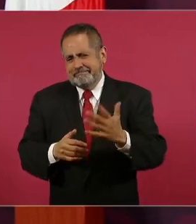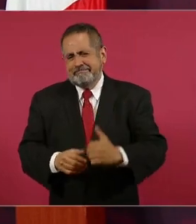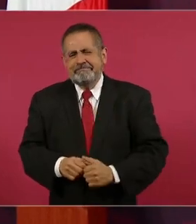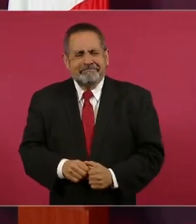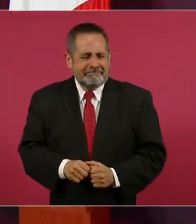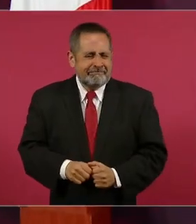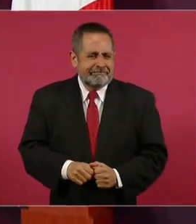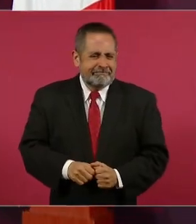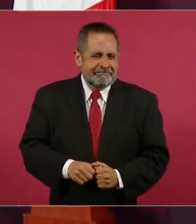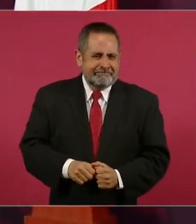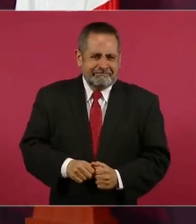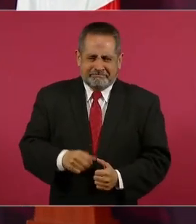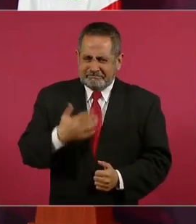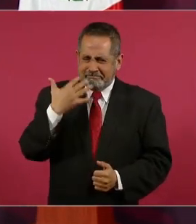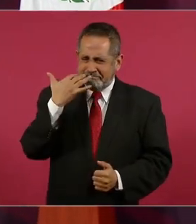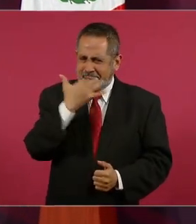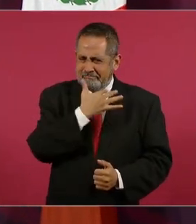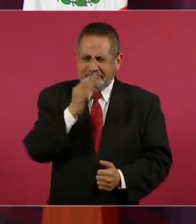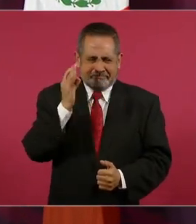O sea,